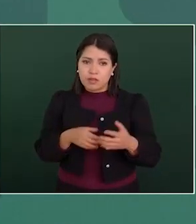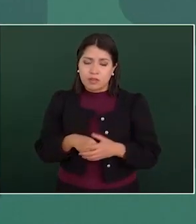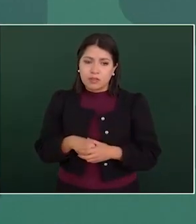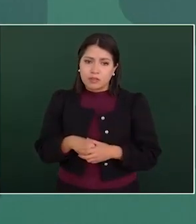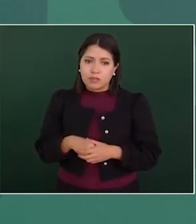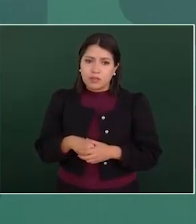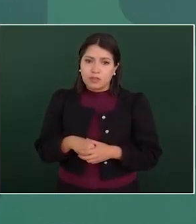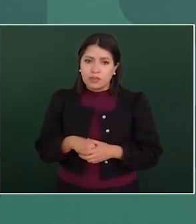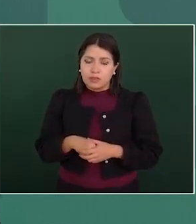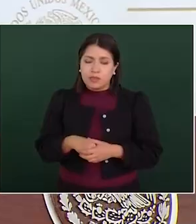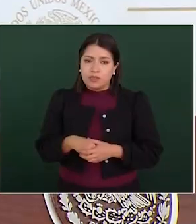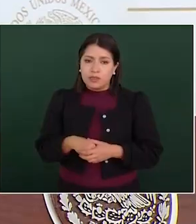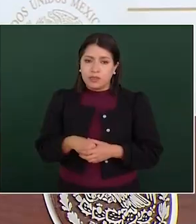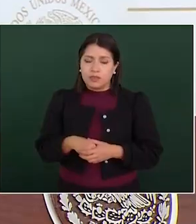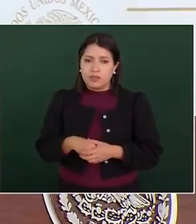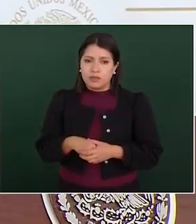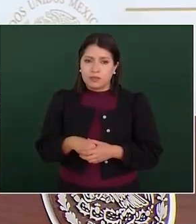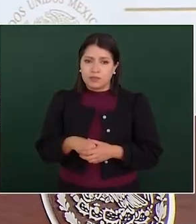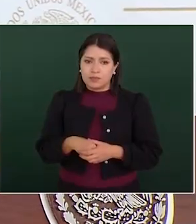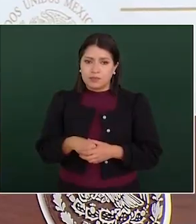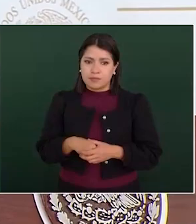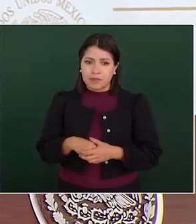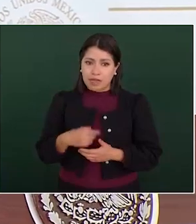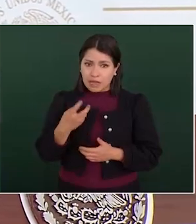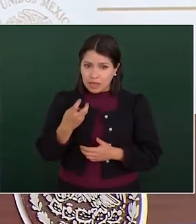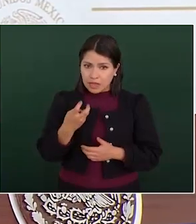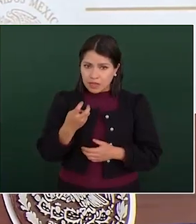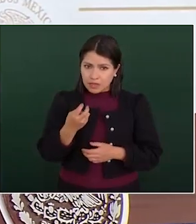que era pues la prueba.